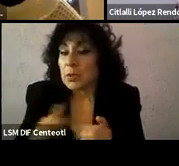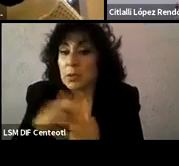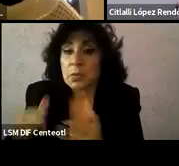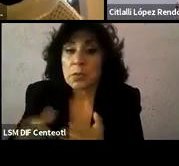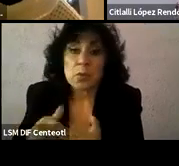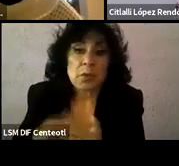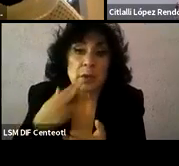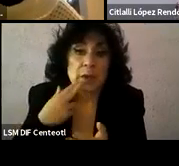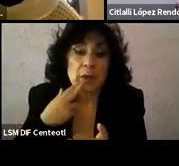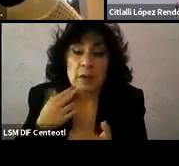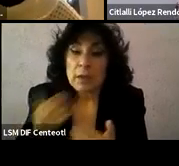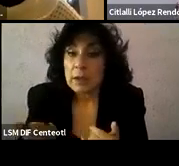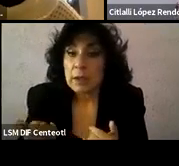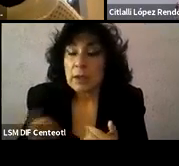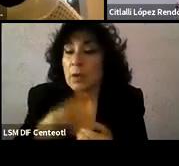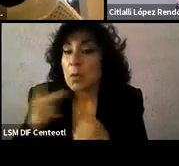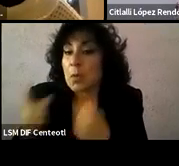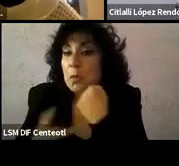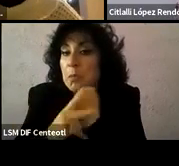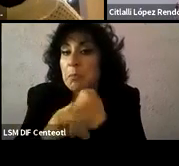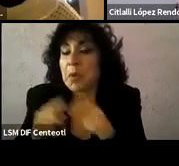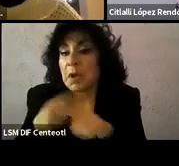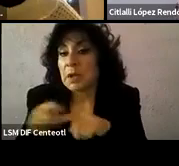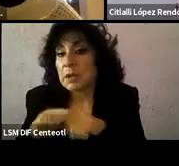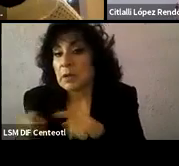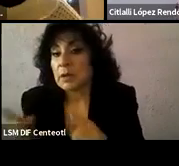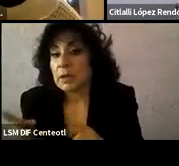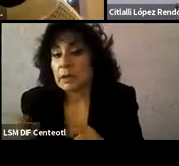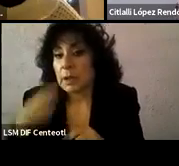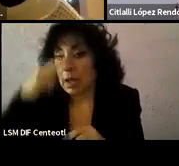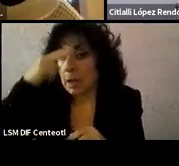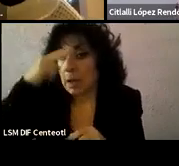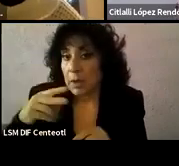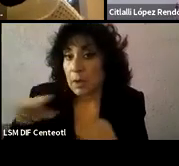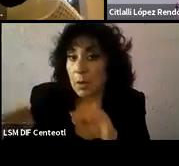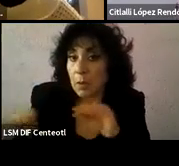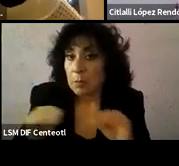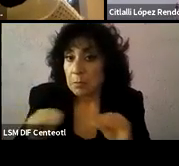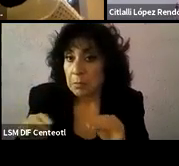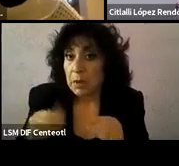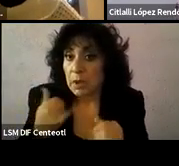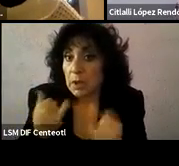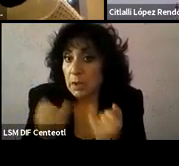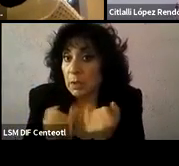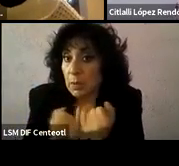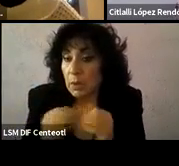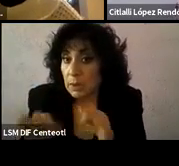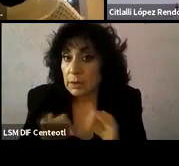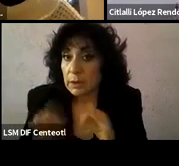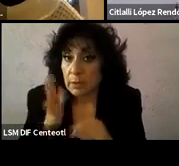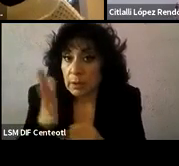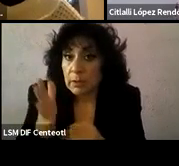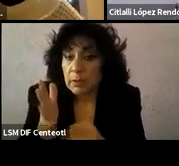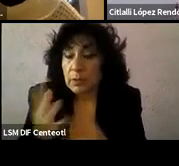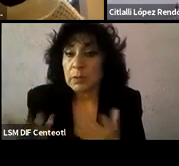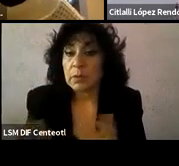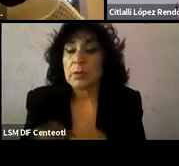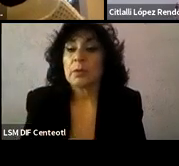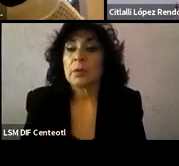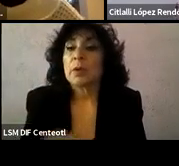adecuar a México, si existen escuelas o espacios donde ya se están implementando y cuáles son las que ustedes